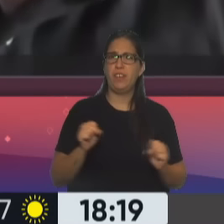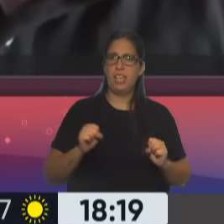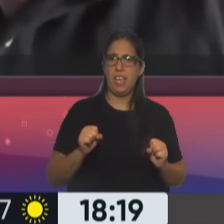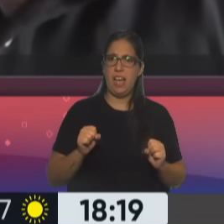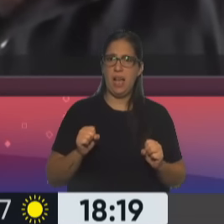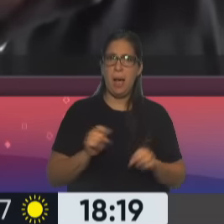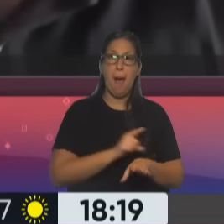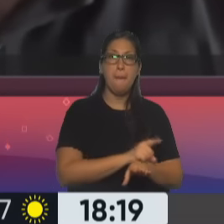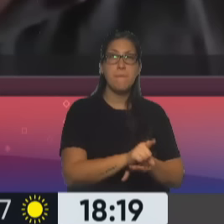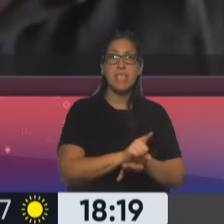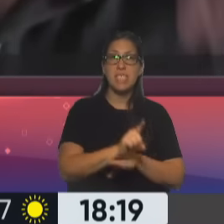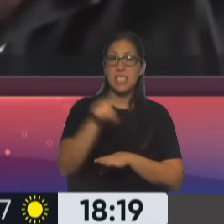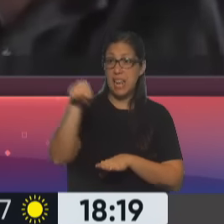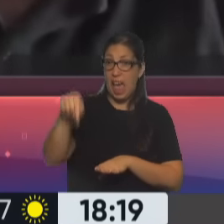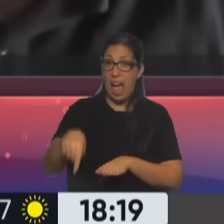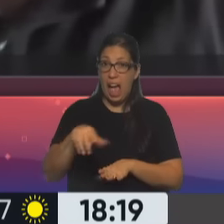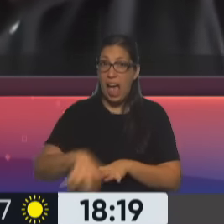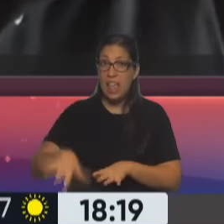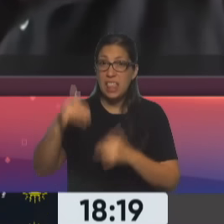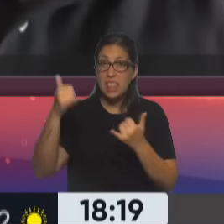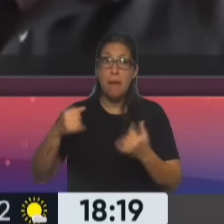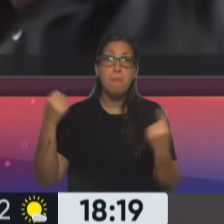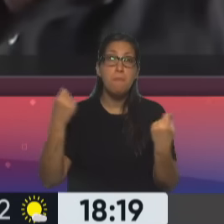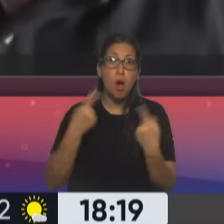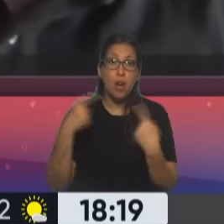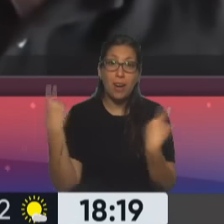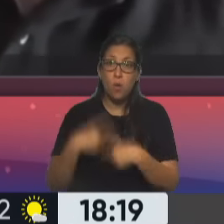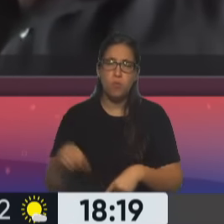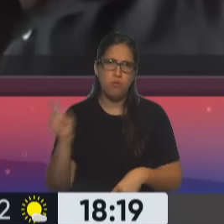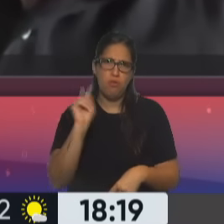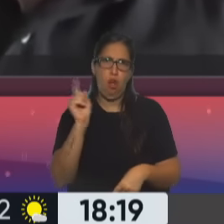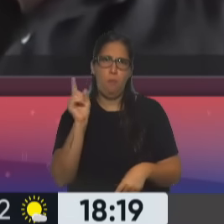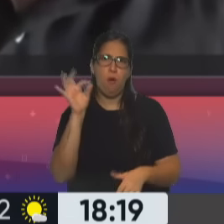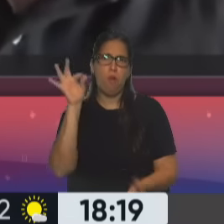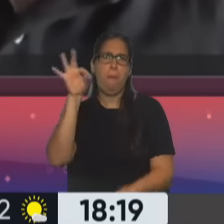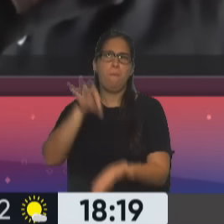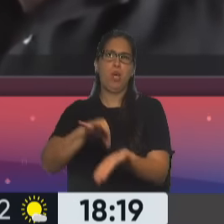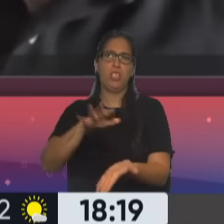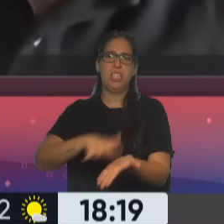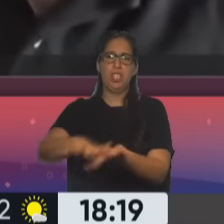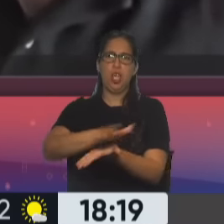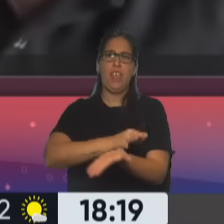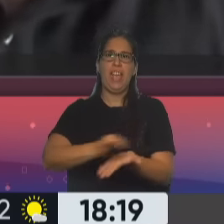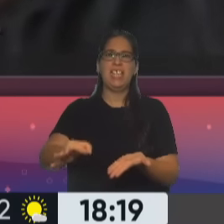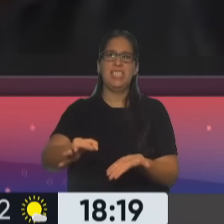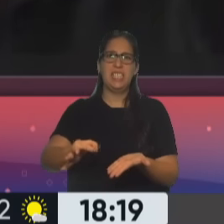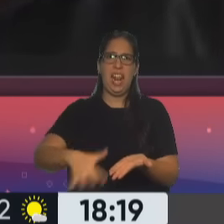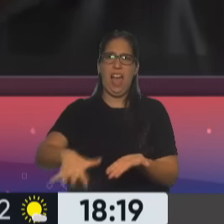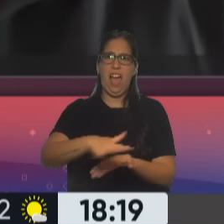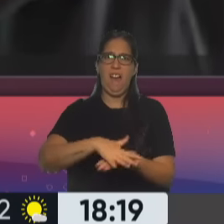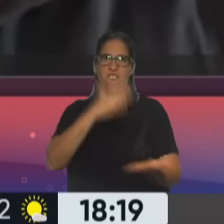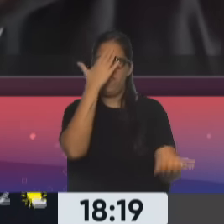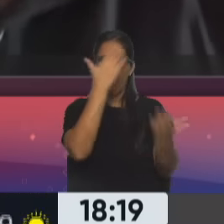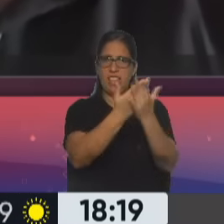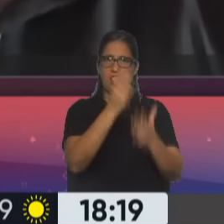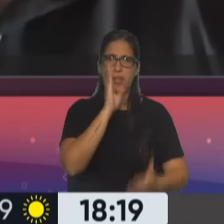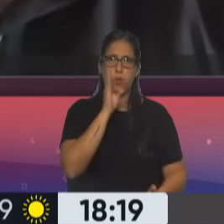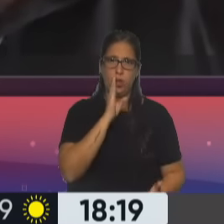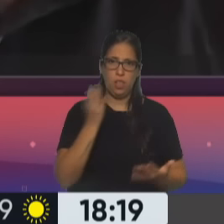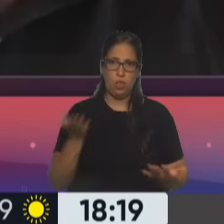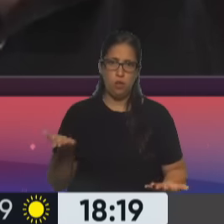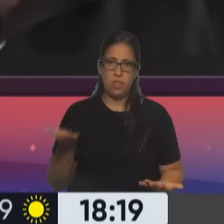la importancia política de los recursos cubanos, no, por la posición estratégica de la isla, no frente a los Estados Unidos, y que después sobrevivió básicamente